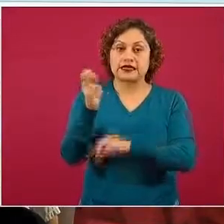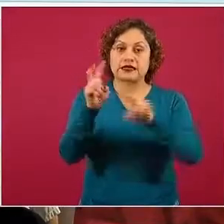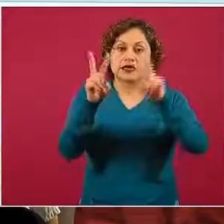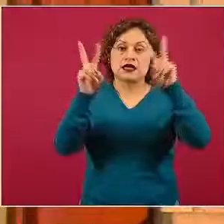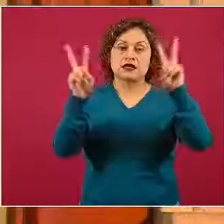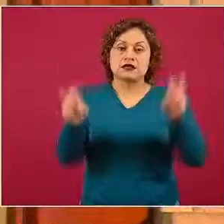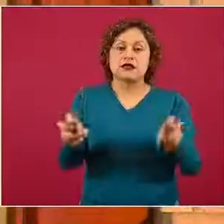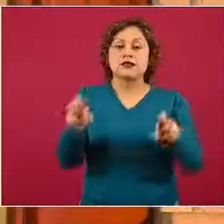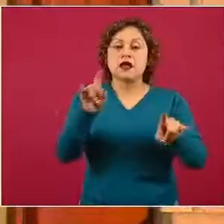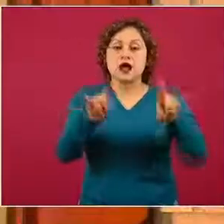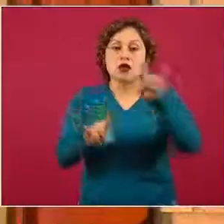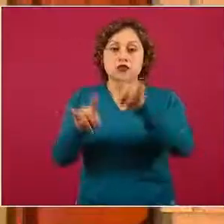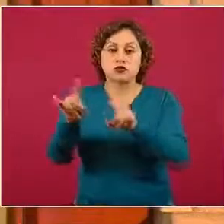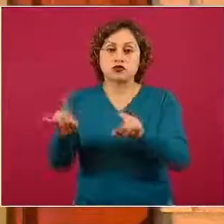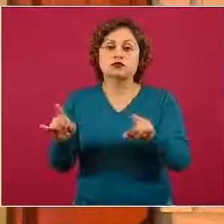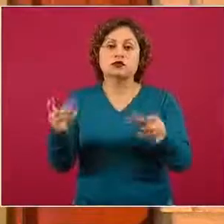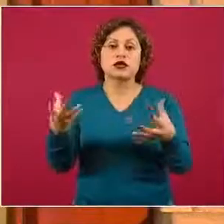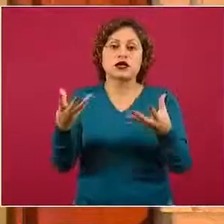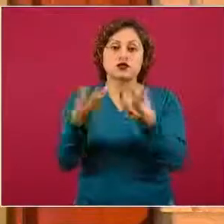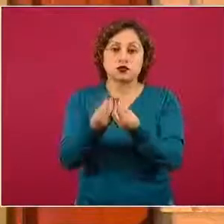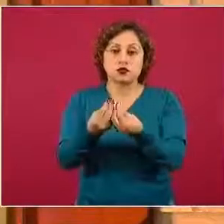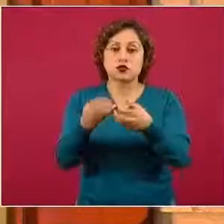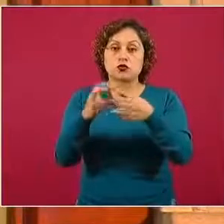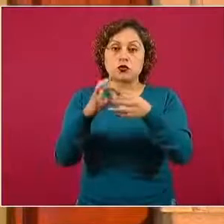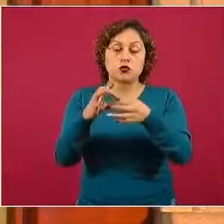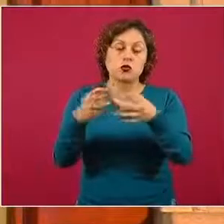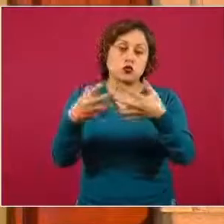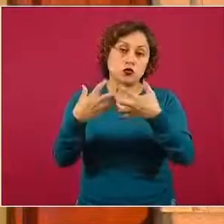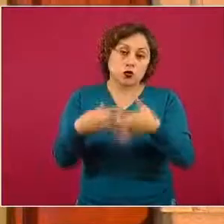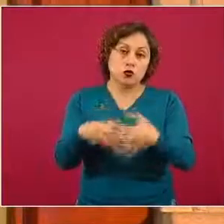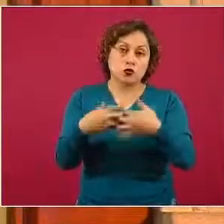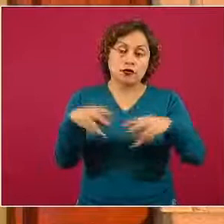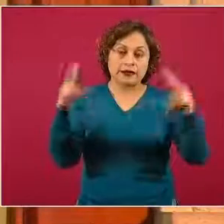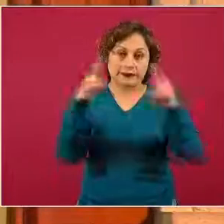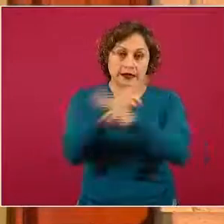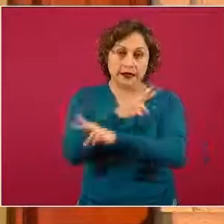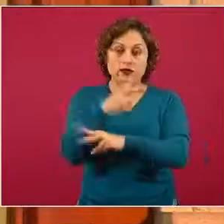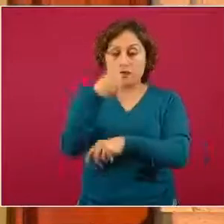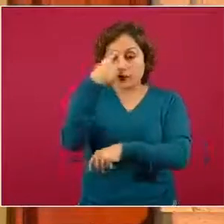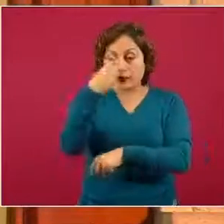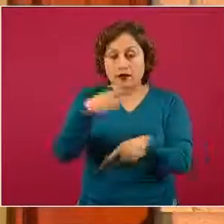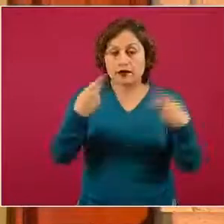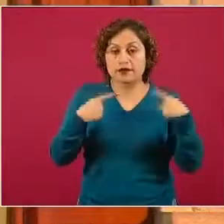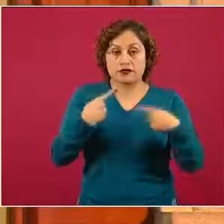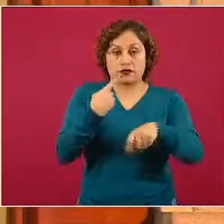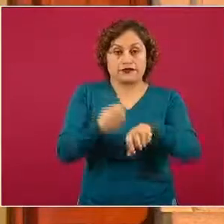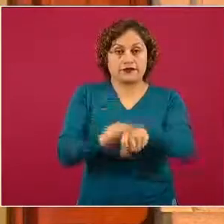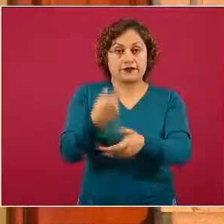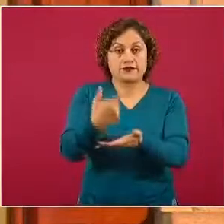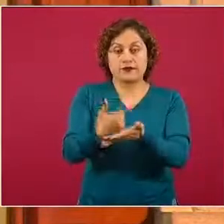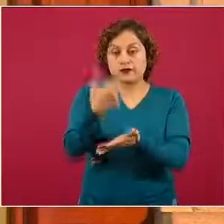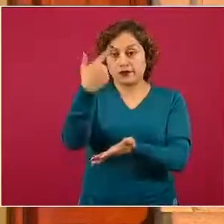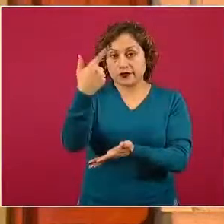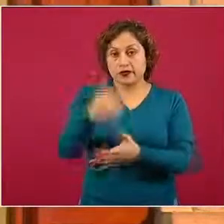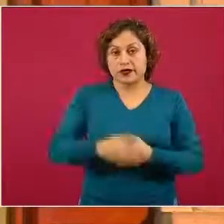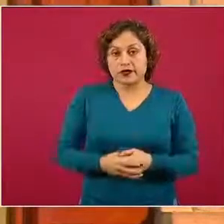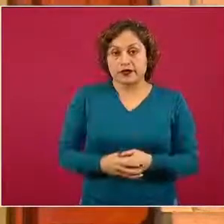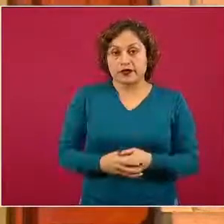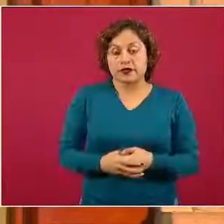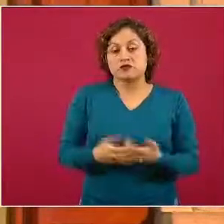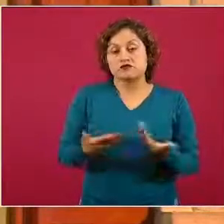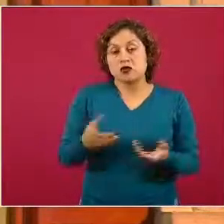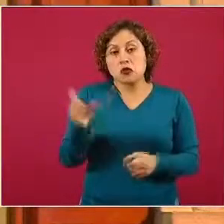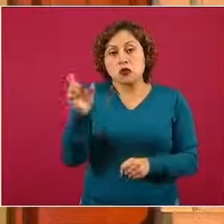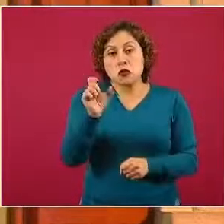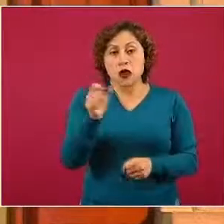que son para los pacientes más críticos, más graves, con las mayores complicaciones